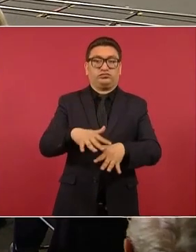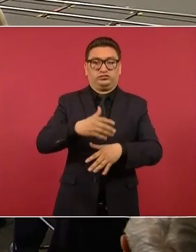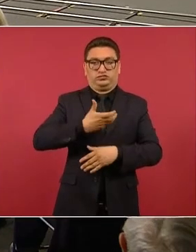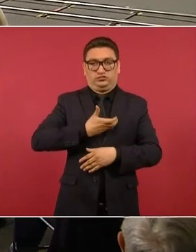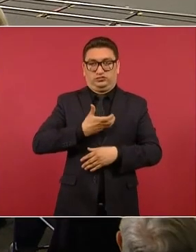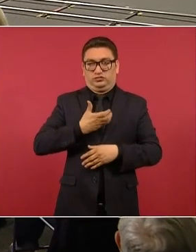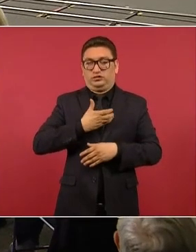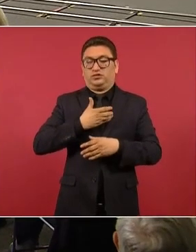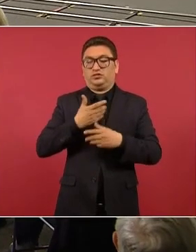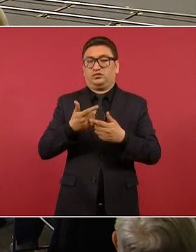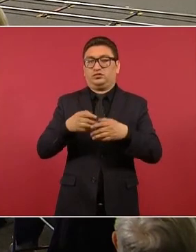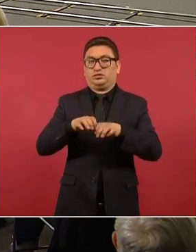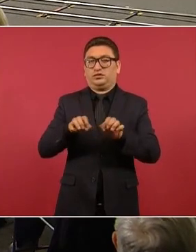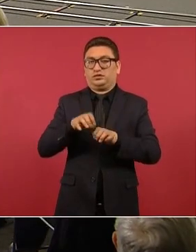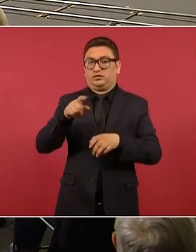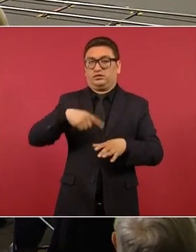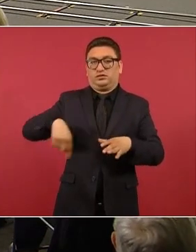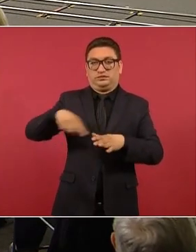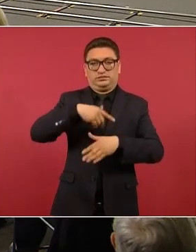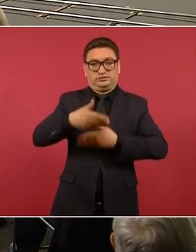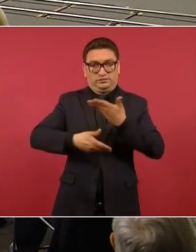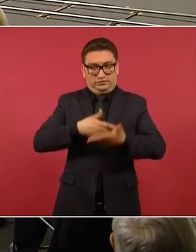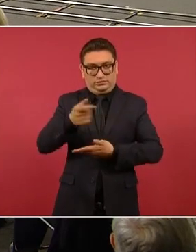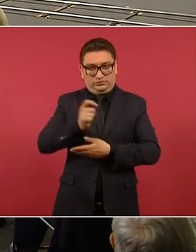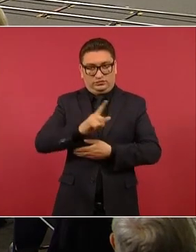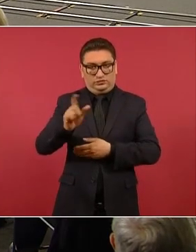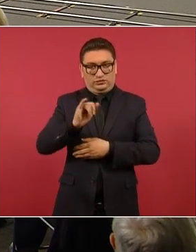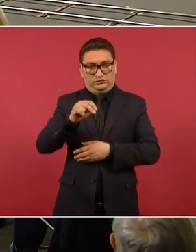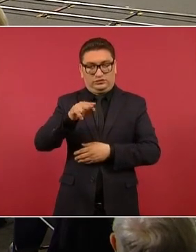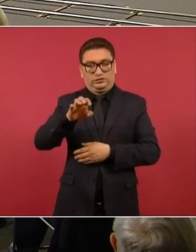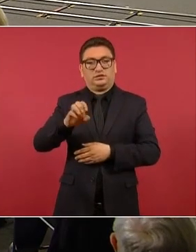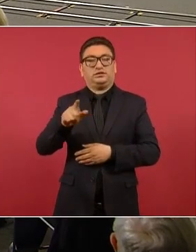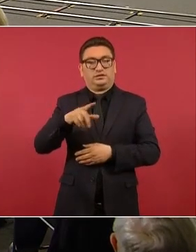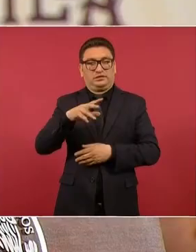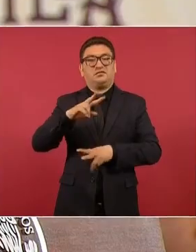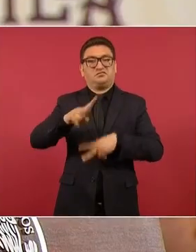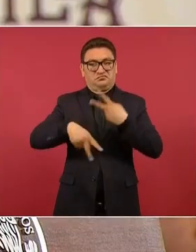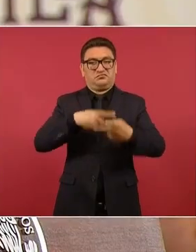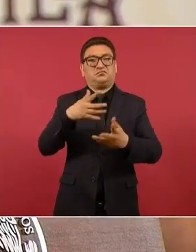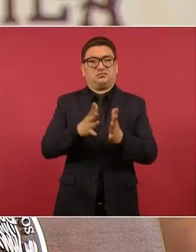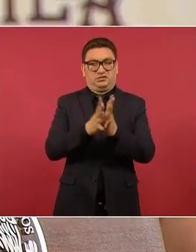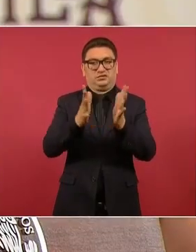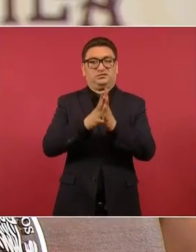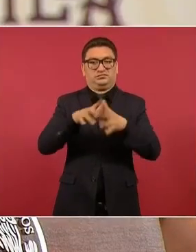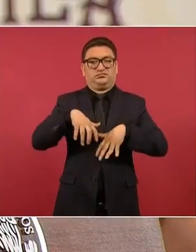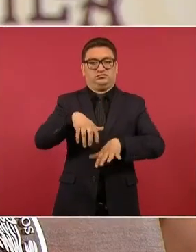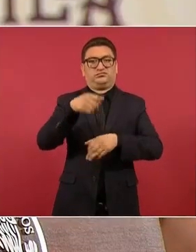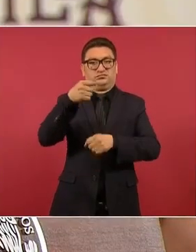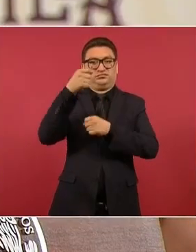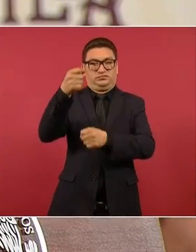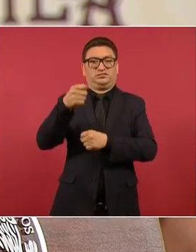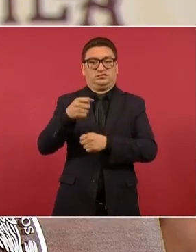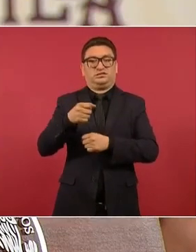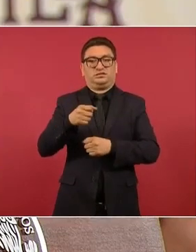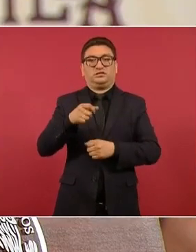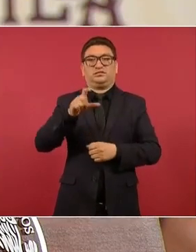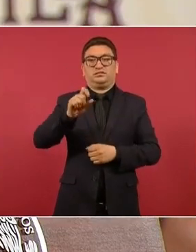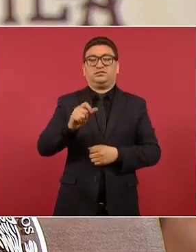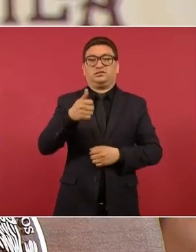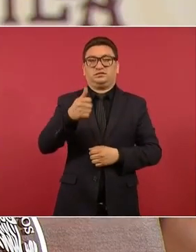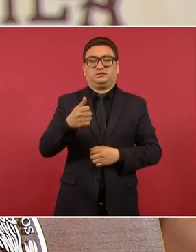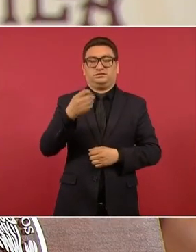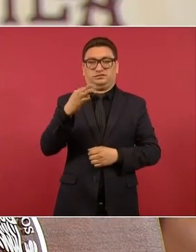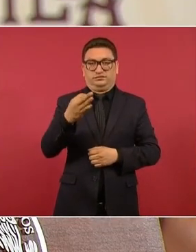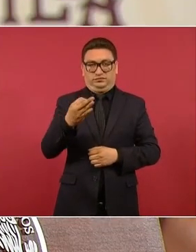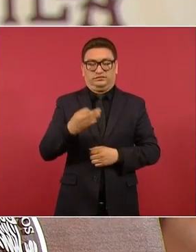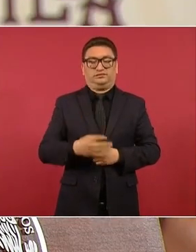varios integrantes más del Servicio Profesional Electoral que participaron en la manifestación del 26 de